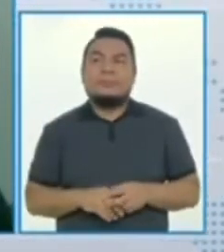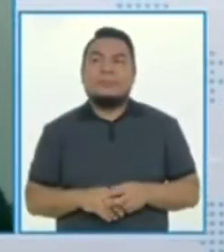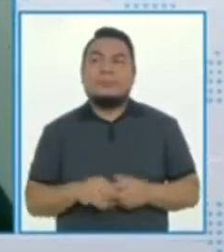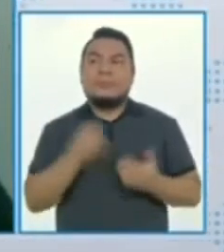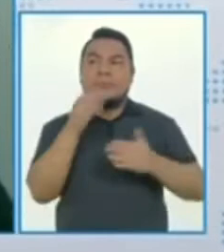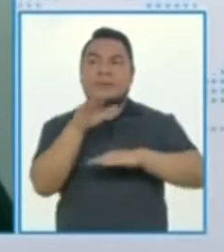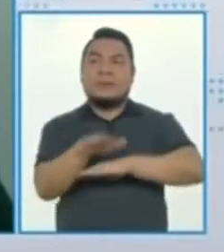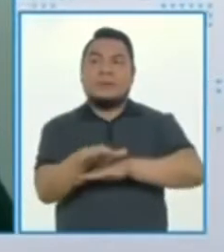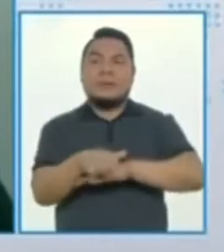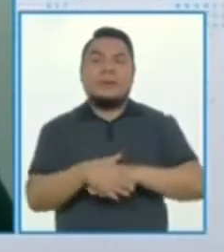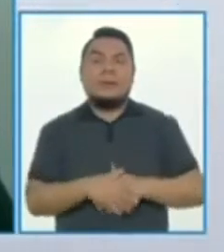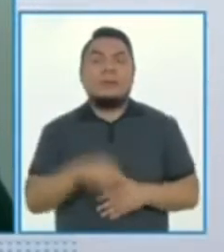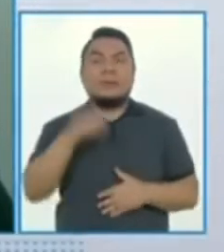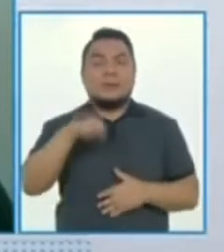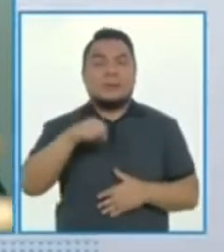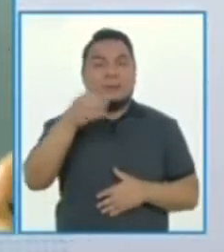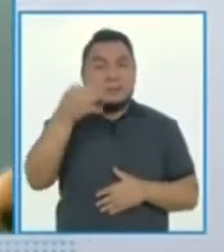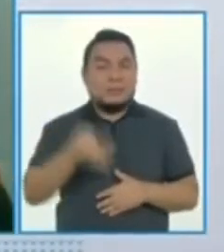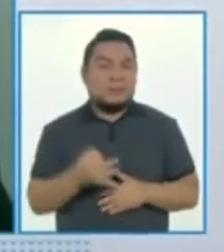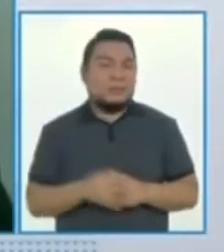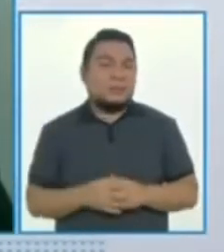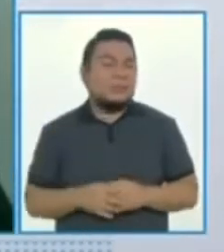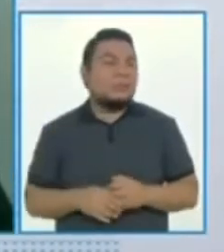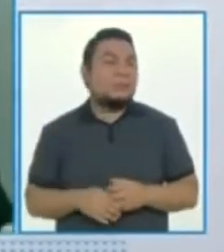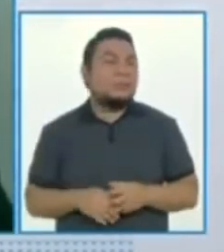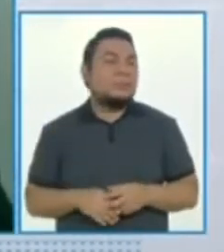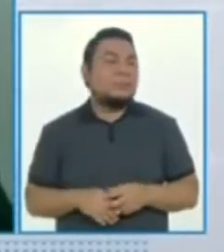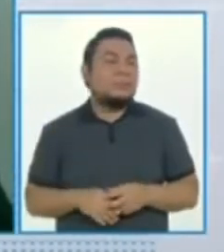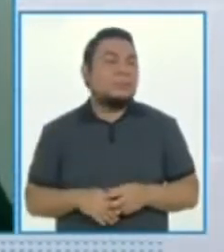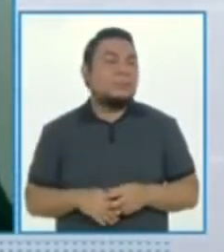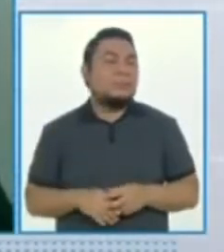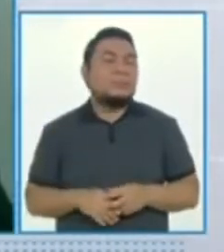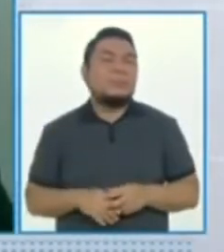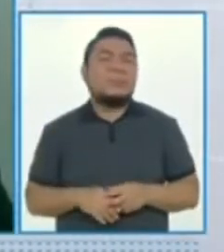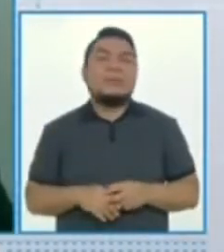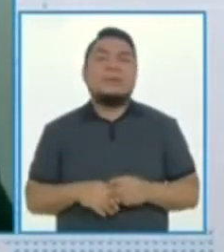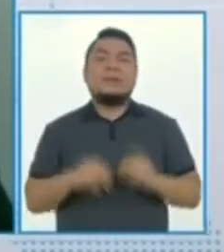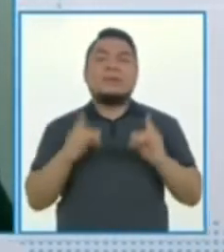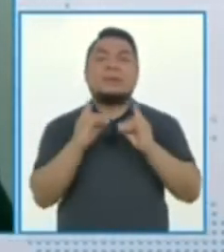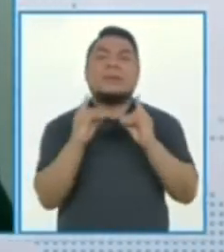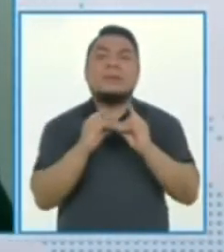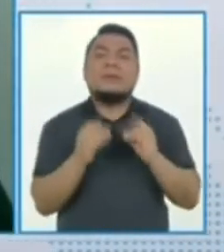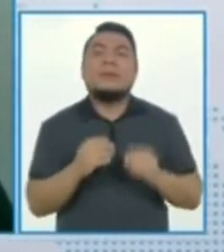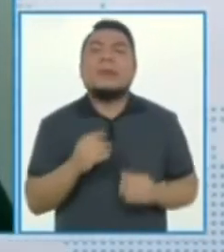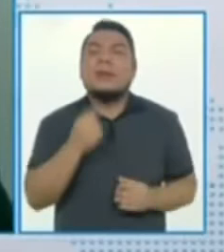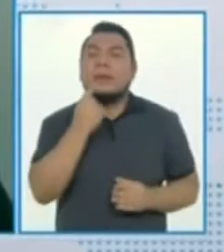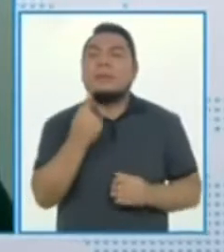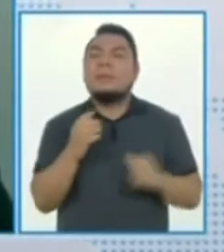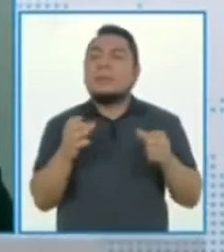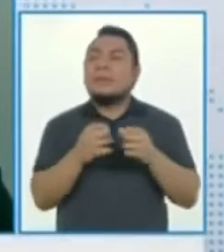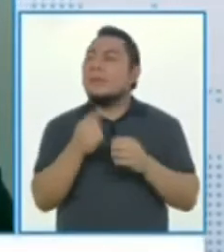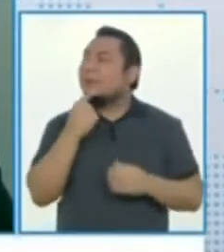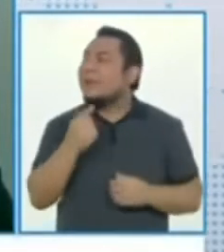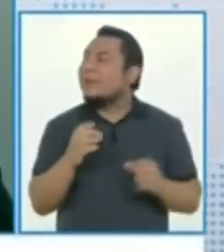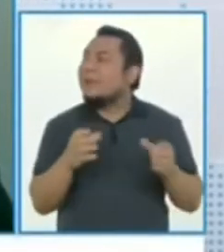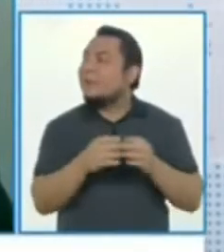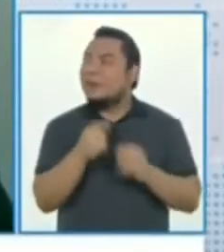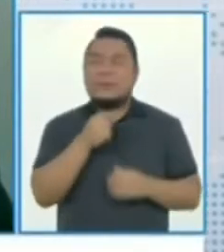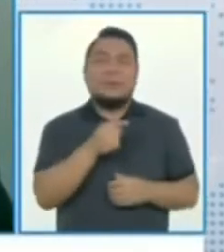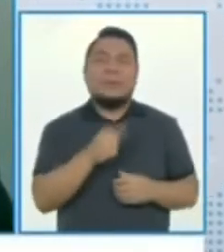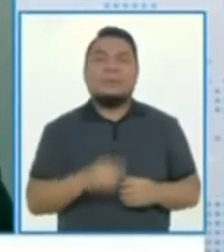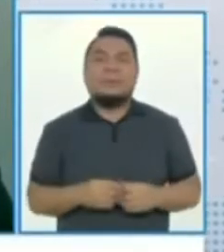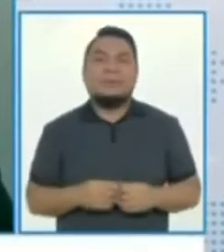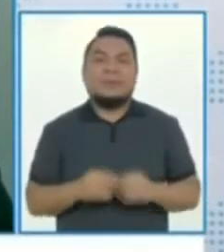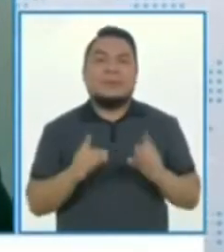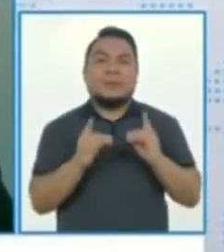Karina. Bueno, efectivamente ya en Lima ya no hay camas prácticamente, como tú bien mencionas, el sistema está saturado y según la